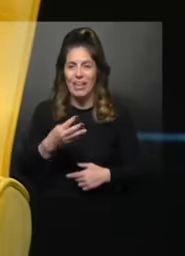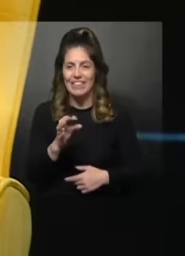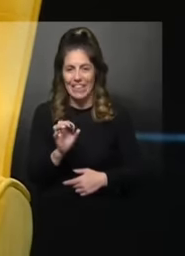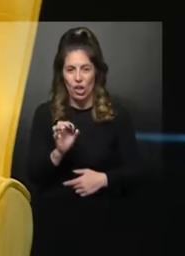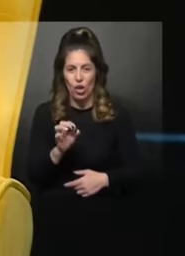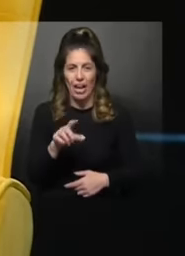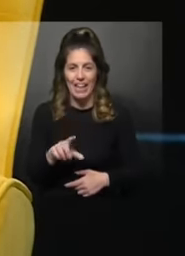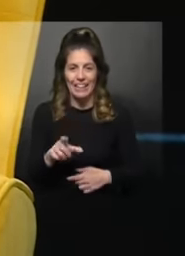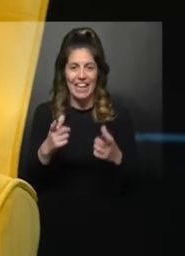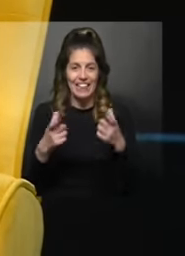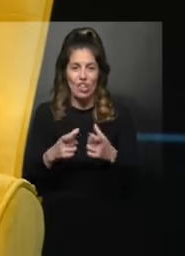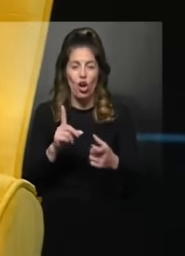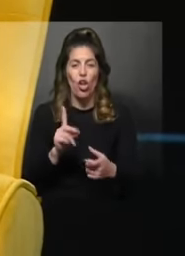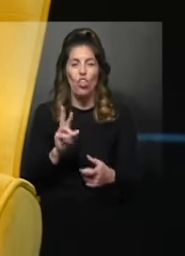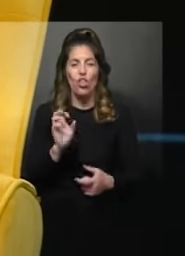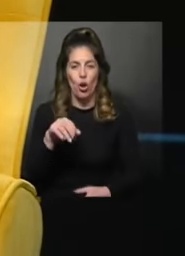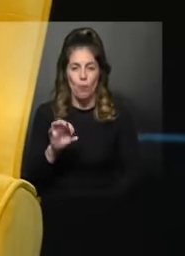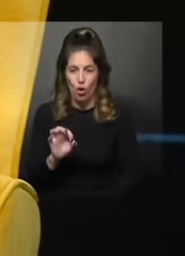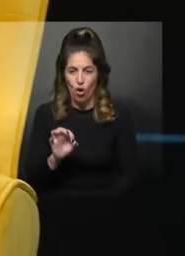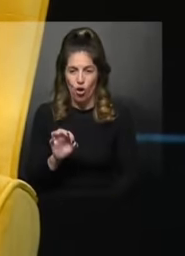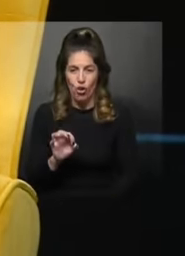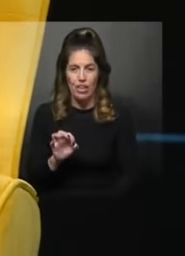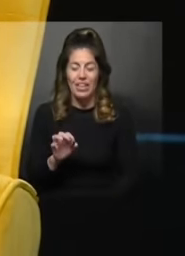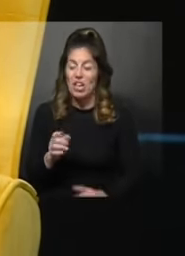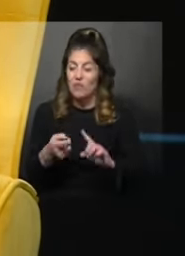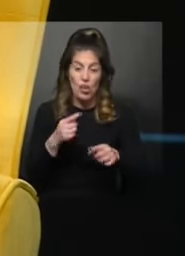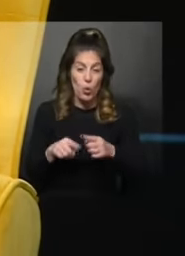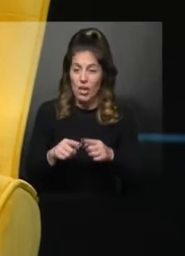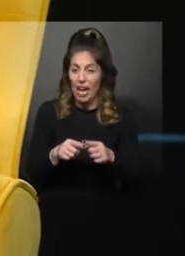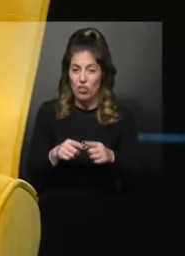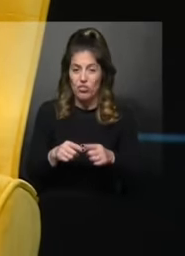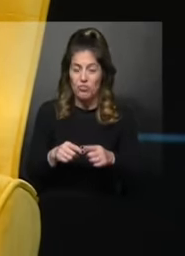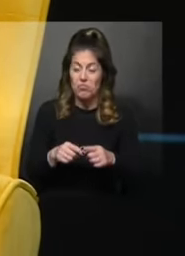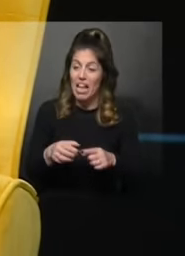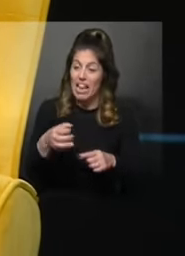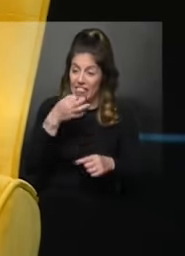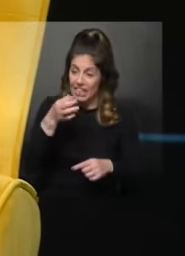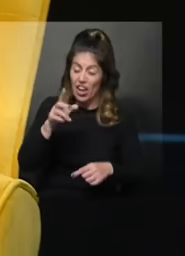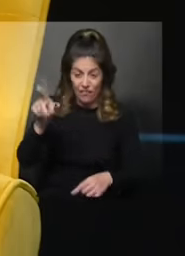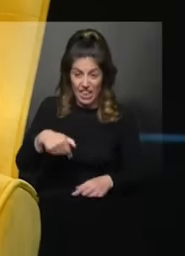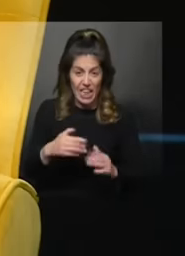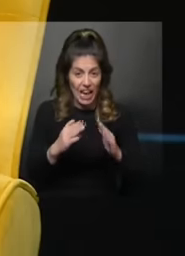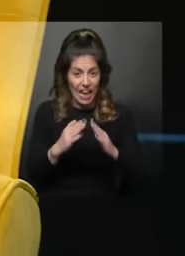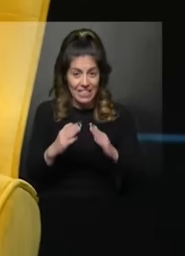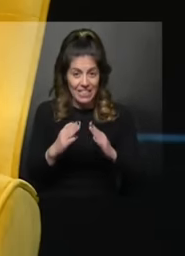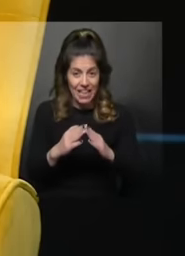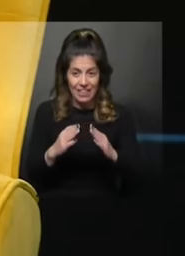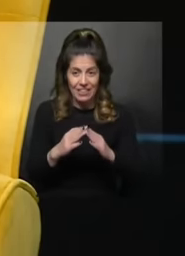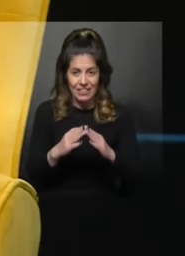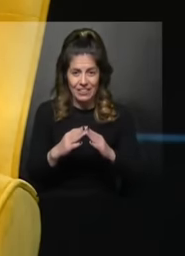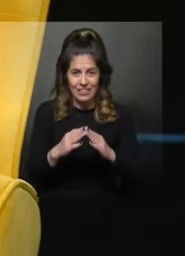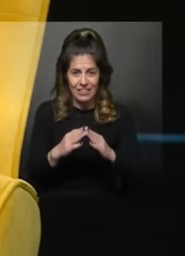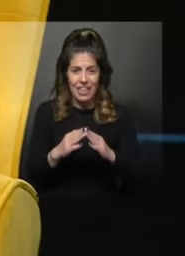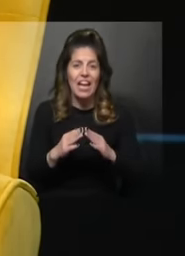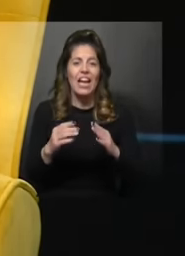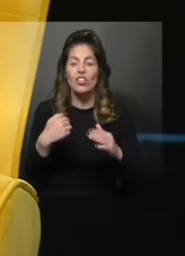también. Y entonces estábamos ahí, vinculados, y dije, bueno, venite a casa. Entonces, él iba